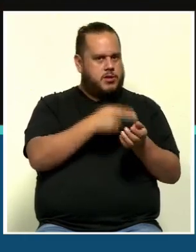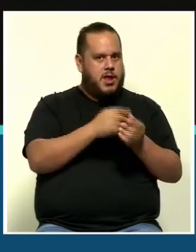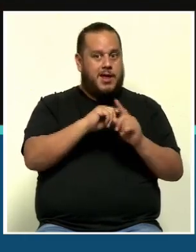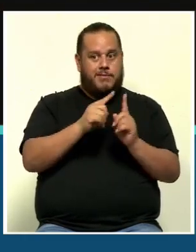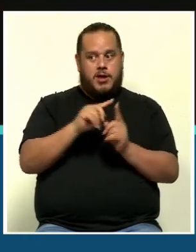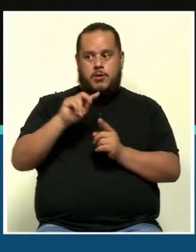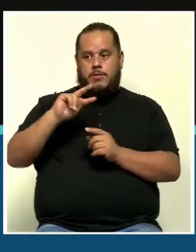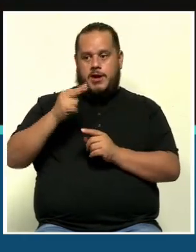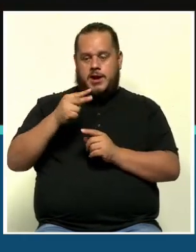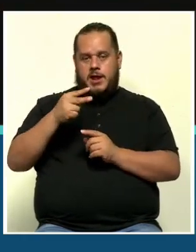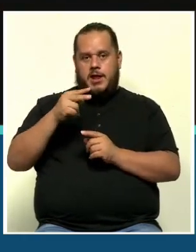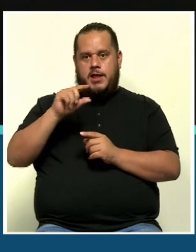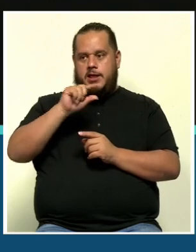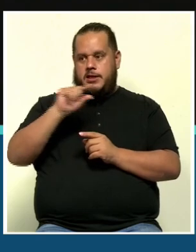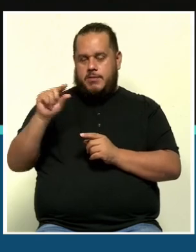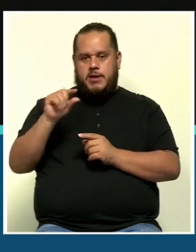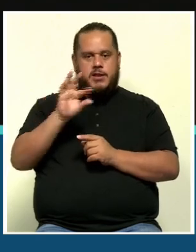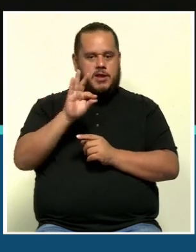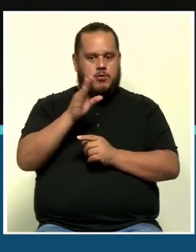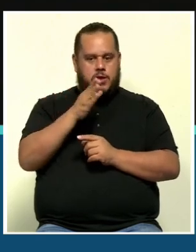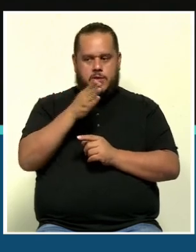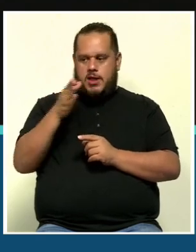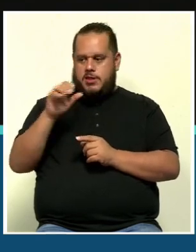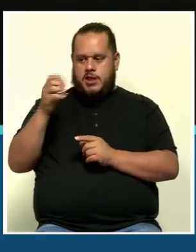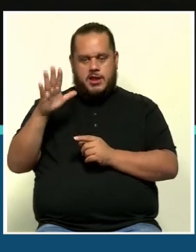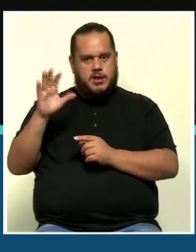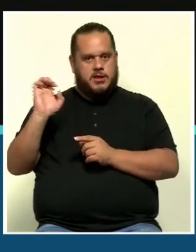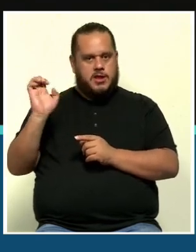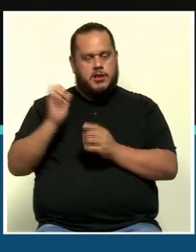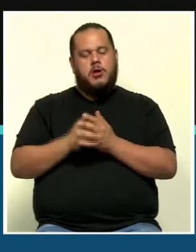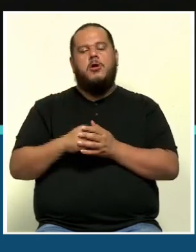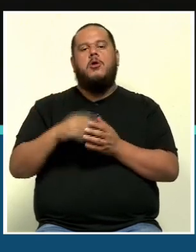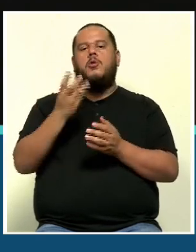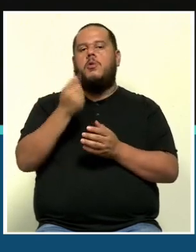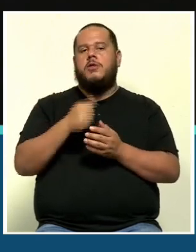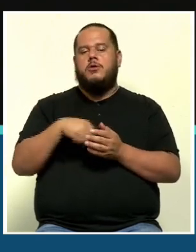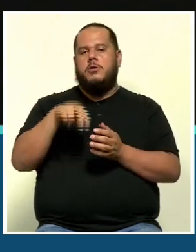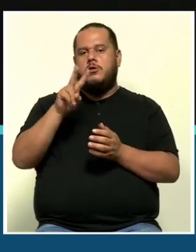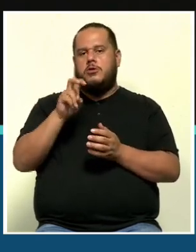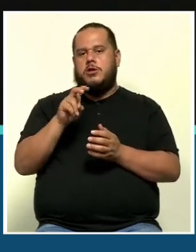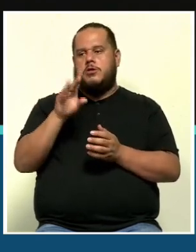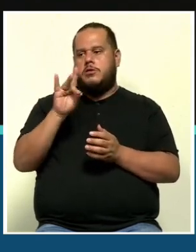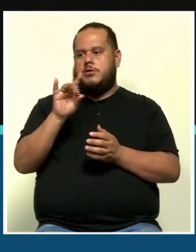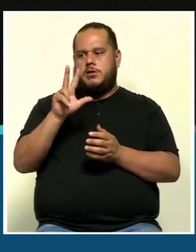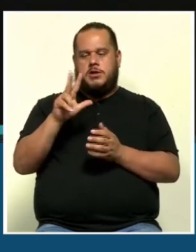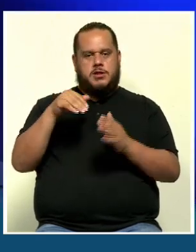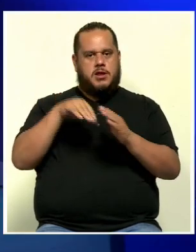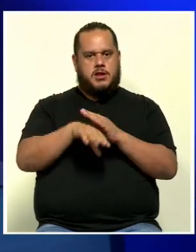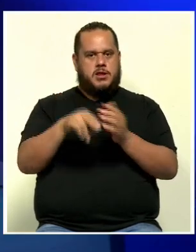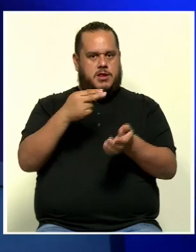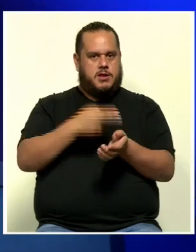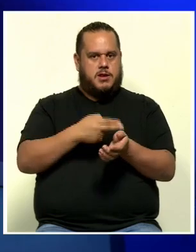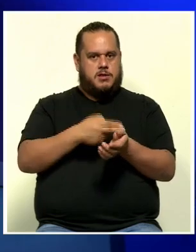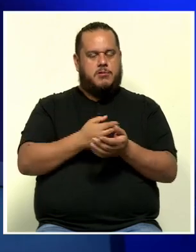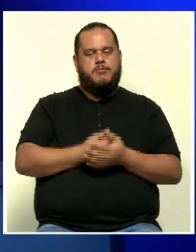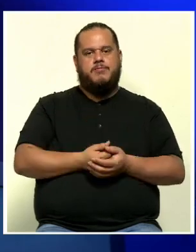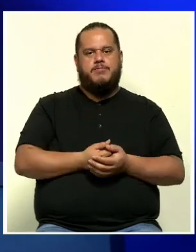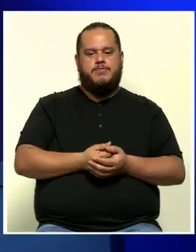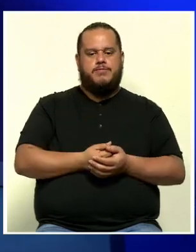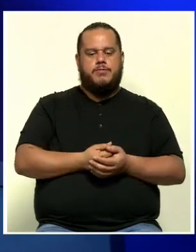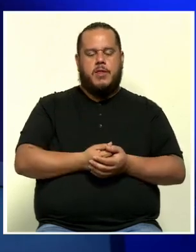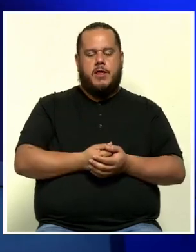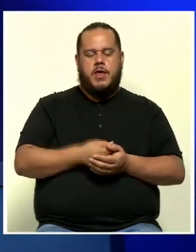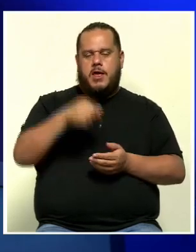que para la semana 2, que fue del 9 al 15, la cifra fue de 283 ingresos. Y